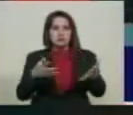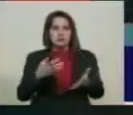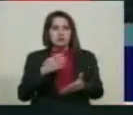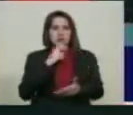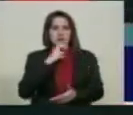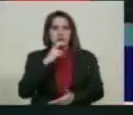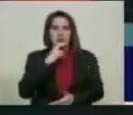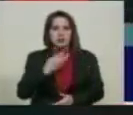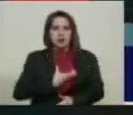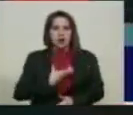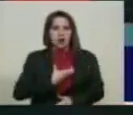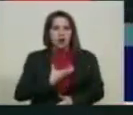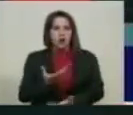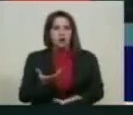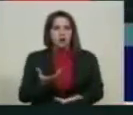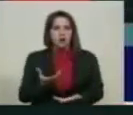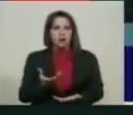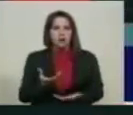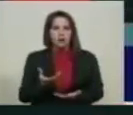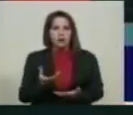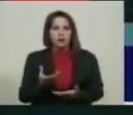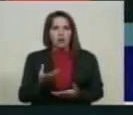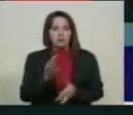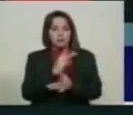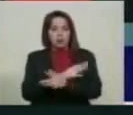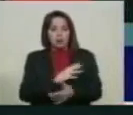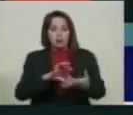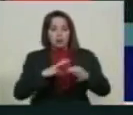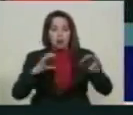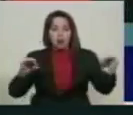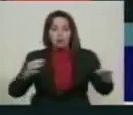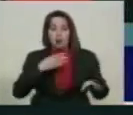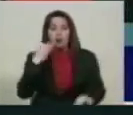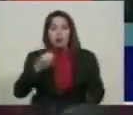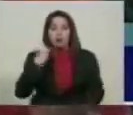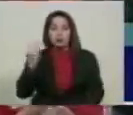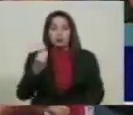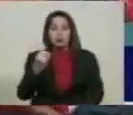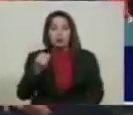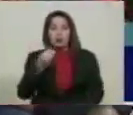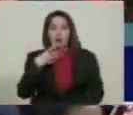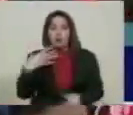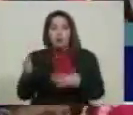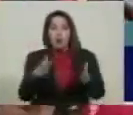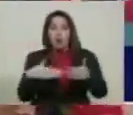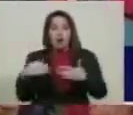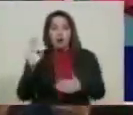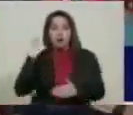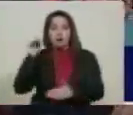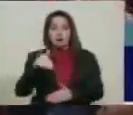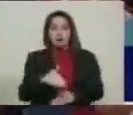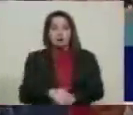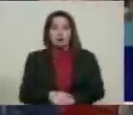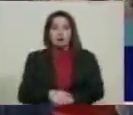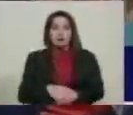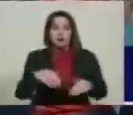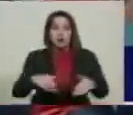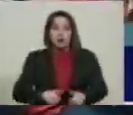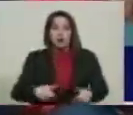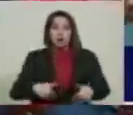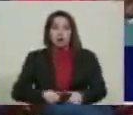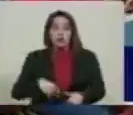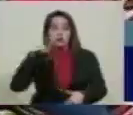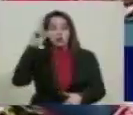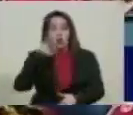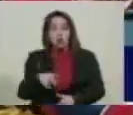oro que estamos obteniendo en los Juegos Olímpicos de la Juventud de Buenos Aires, que ante los esfuerzos diarios que hacemos